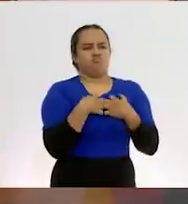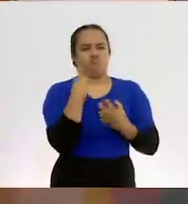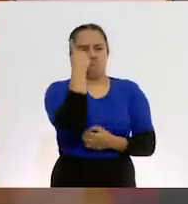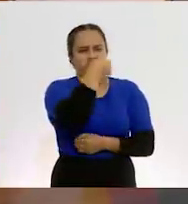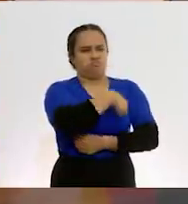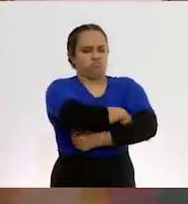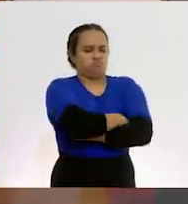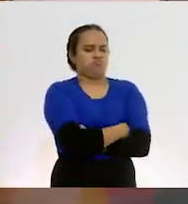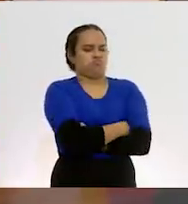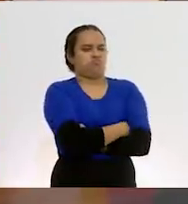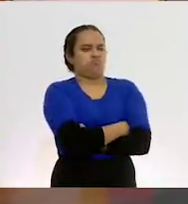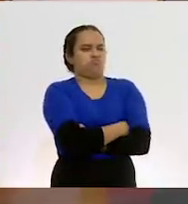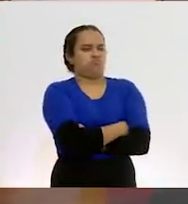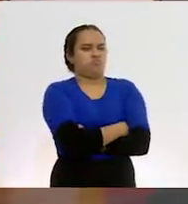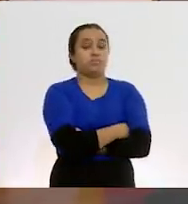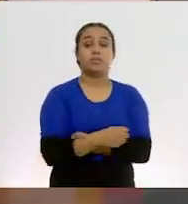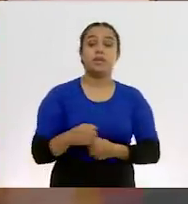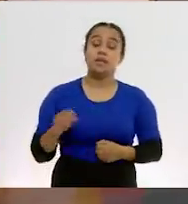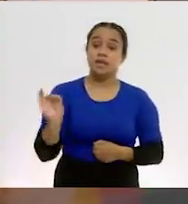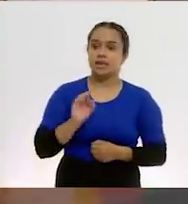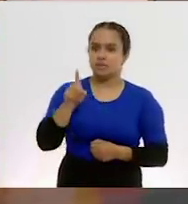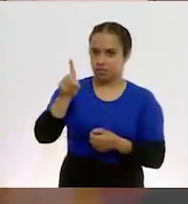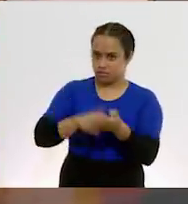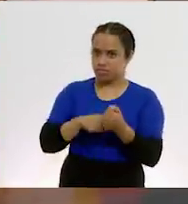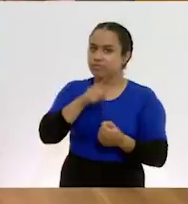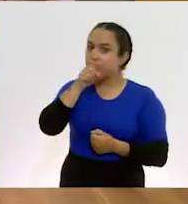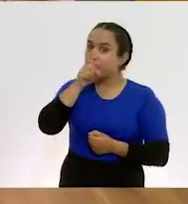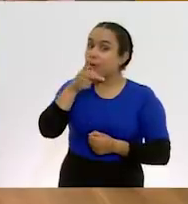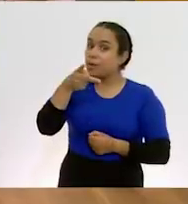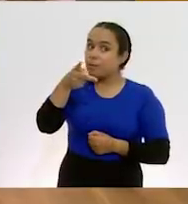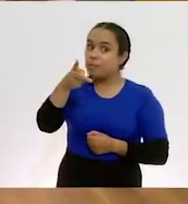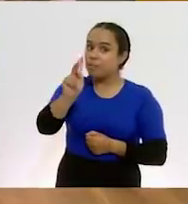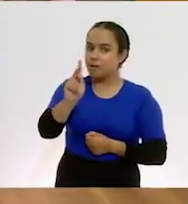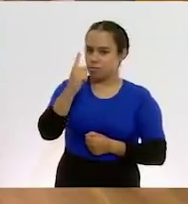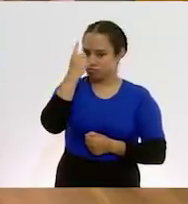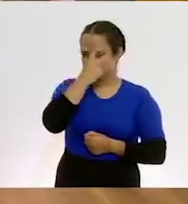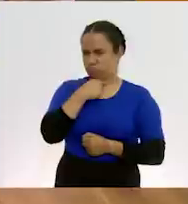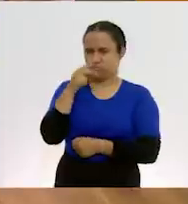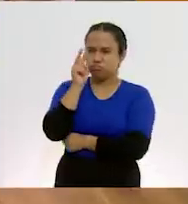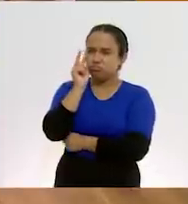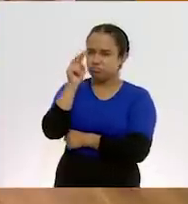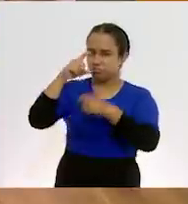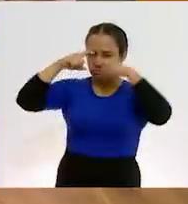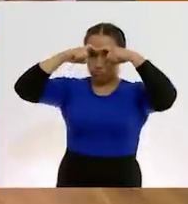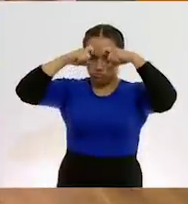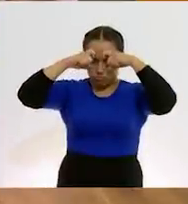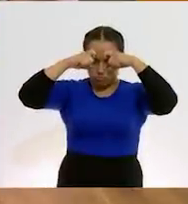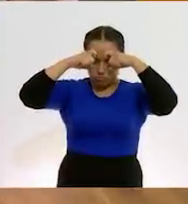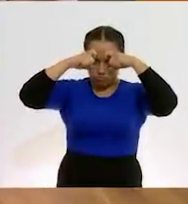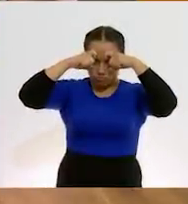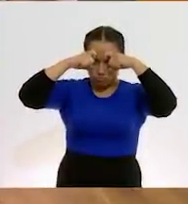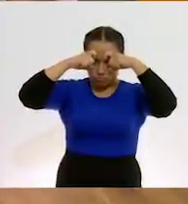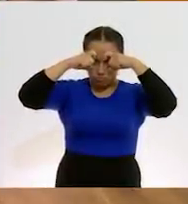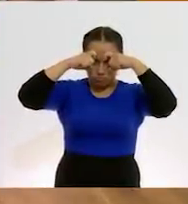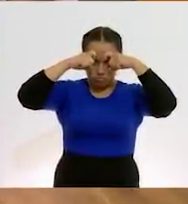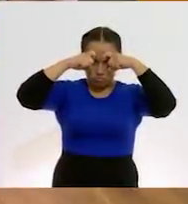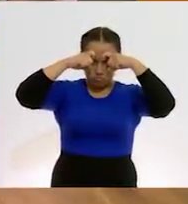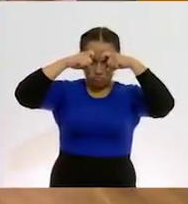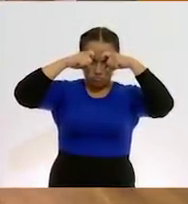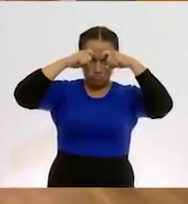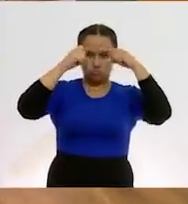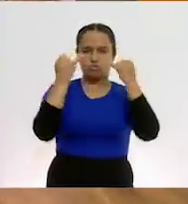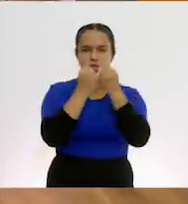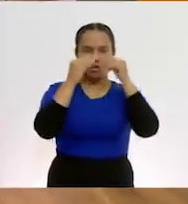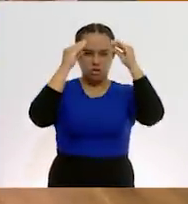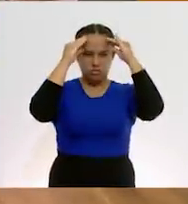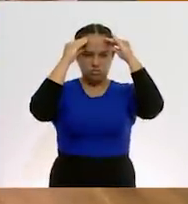enojada. Y pueden estar muy calladitos, pero hacen una expresión así como que fruncen el ceño, ¿no? Así como que arrugan la